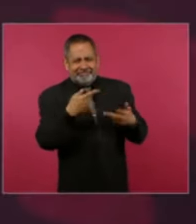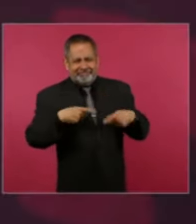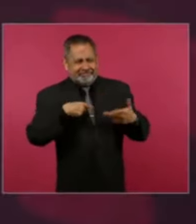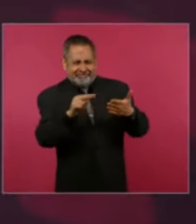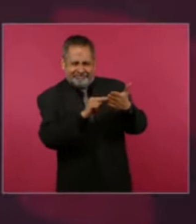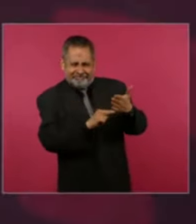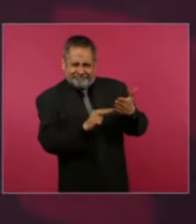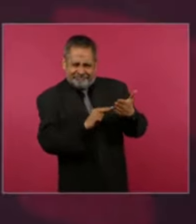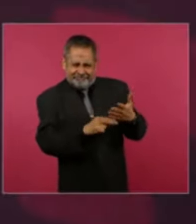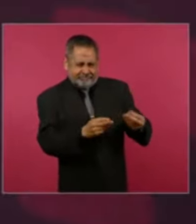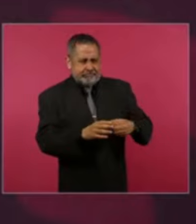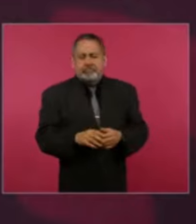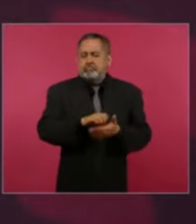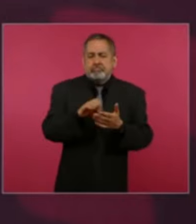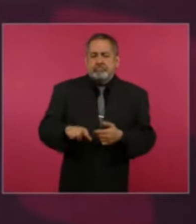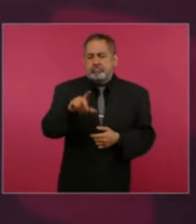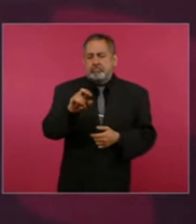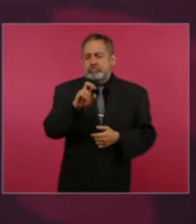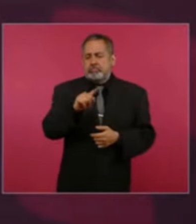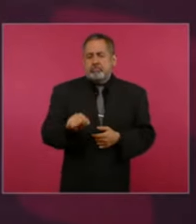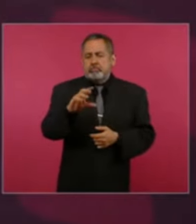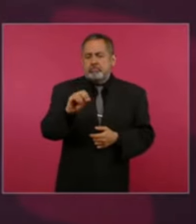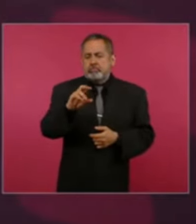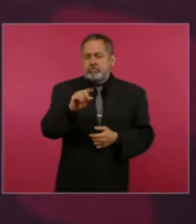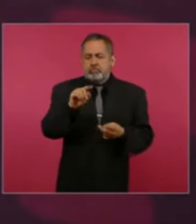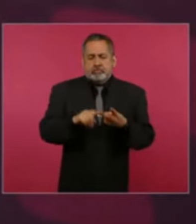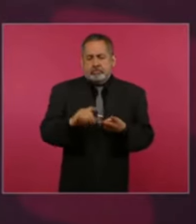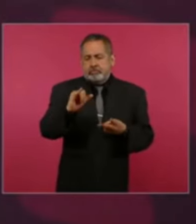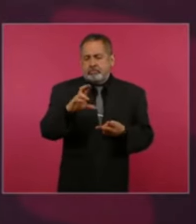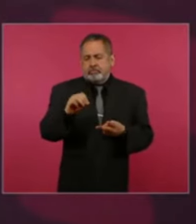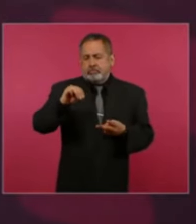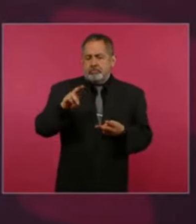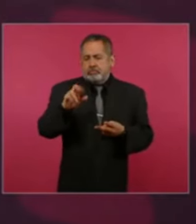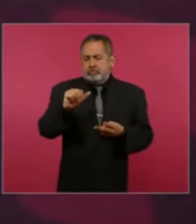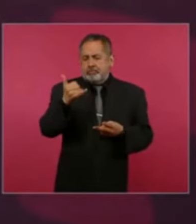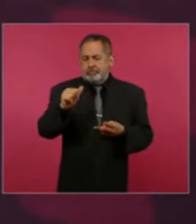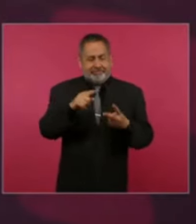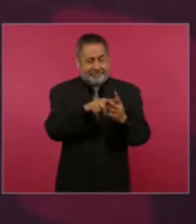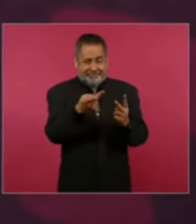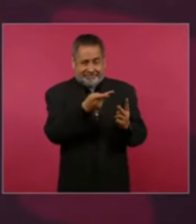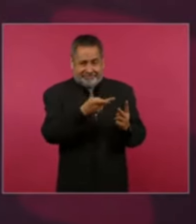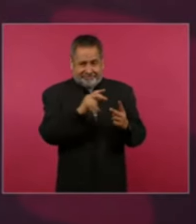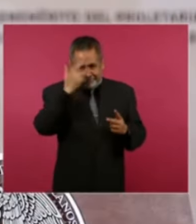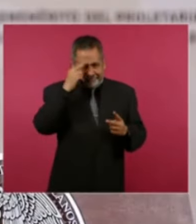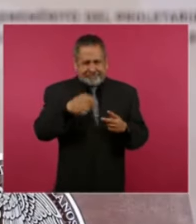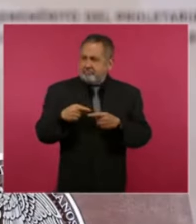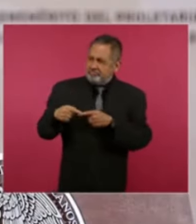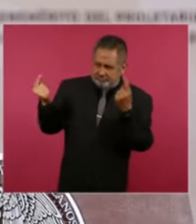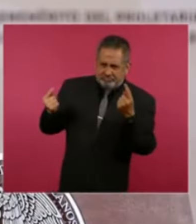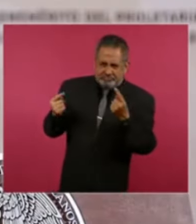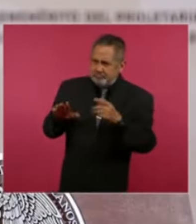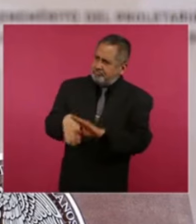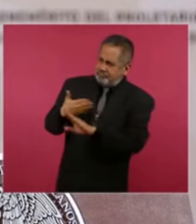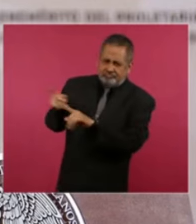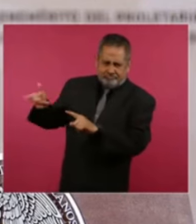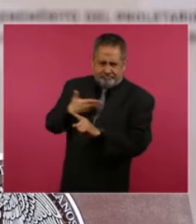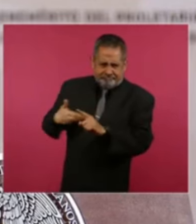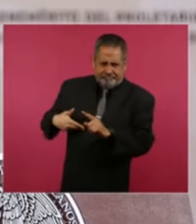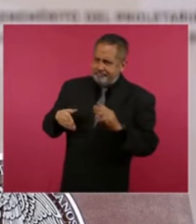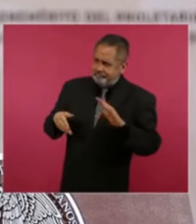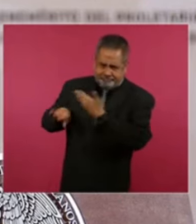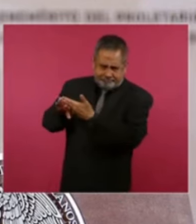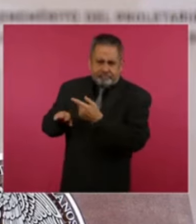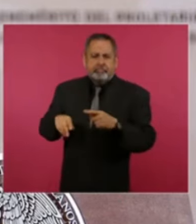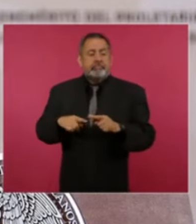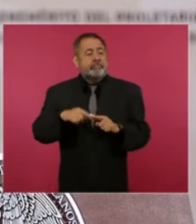abajofirmantes, como Lorenzo Córdoba y Ciro Murayama. Ustedes recordarán que estos dos personajes no solamente son opositores al gobierno del presidente Andrés Manuel López